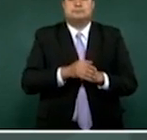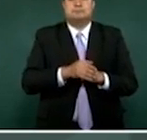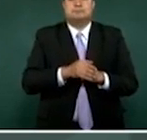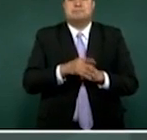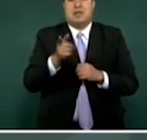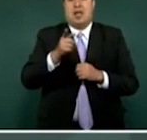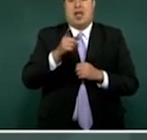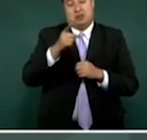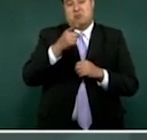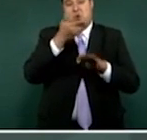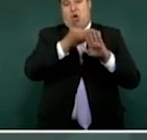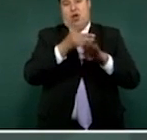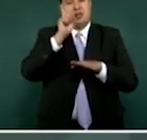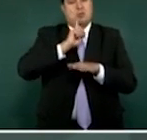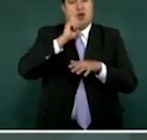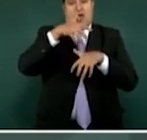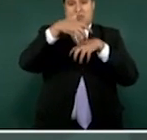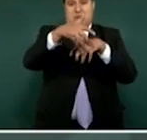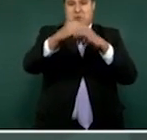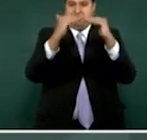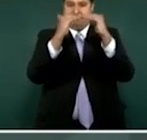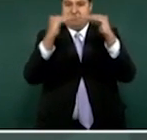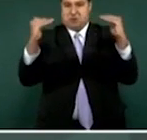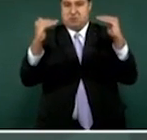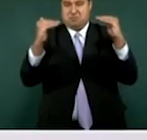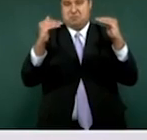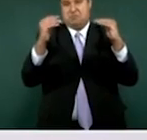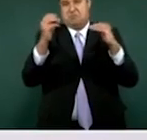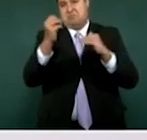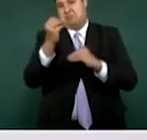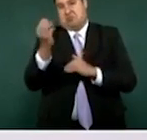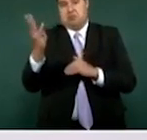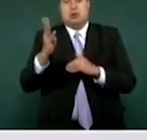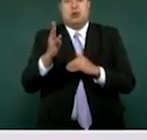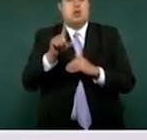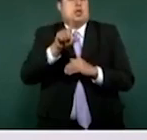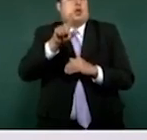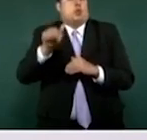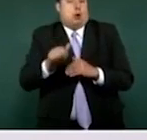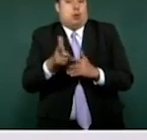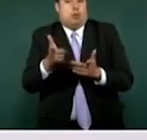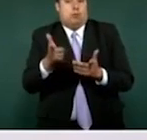la lucha de las mujeres por la igualdad, y de repente,